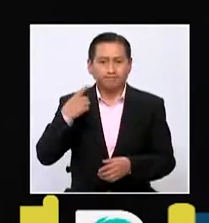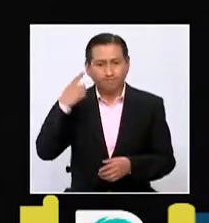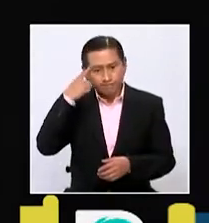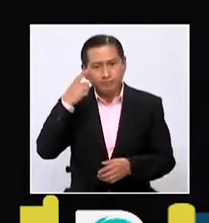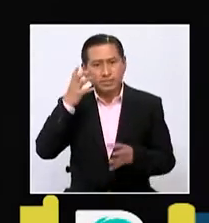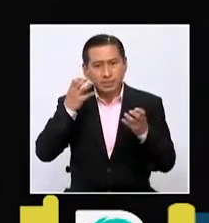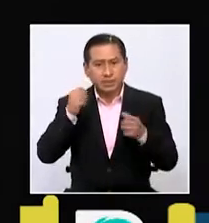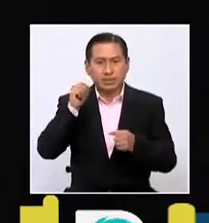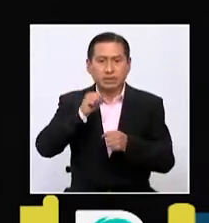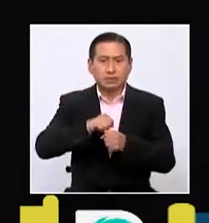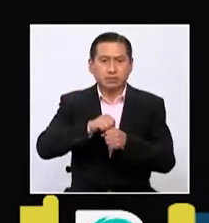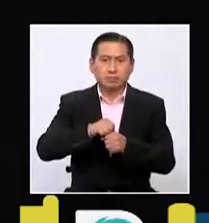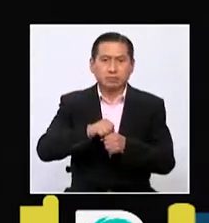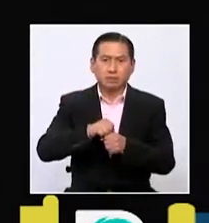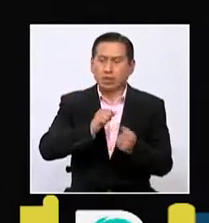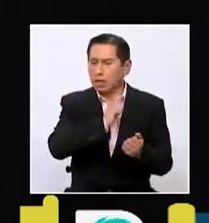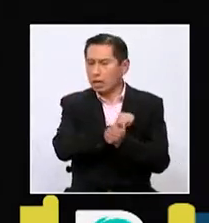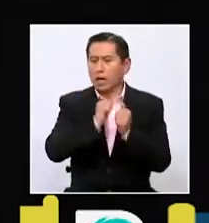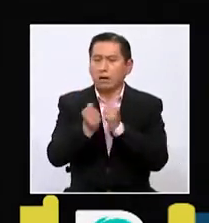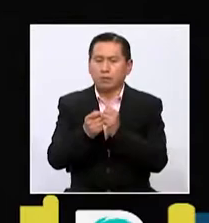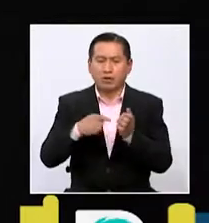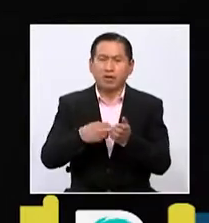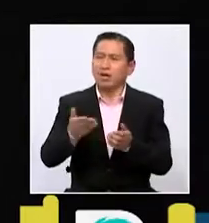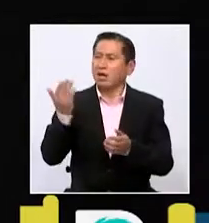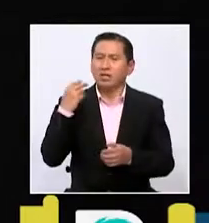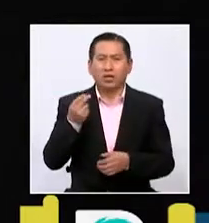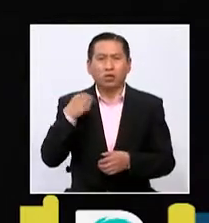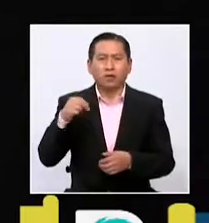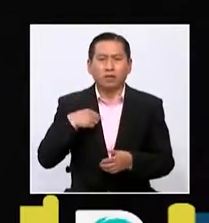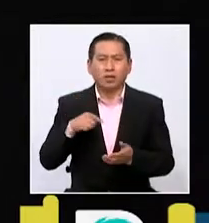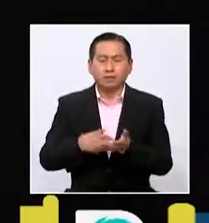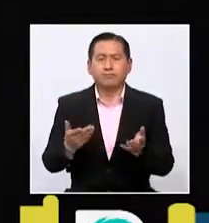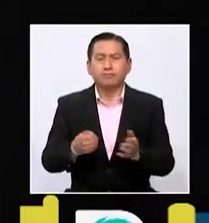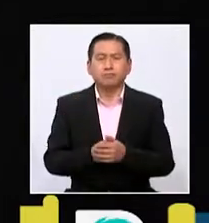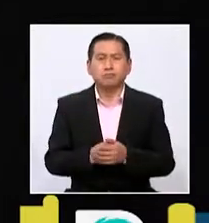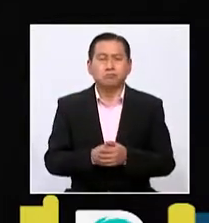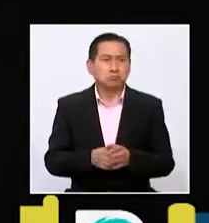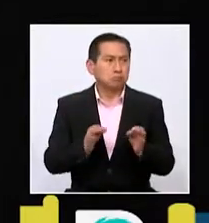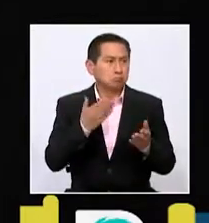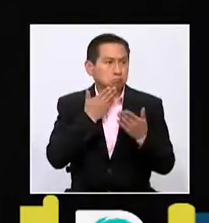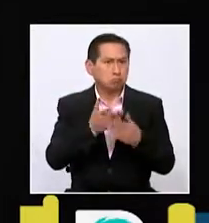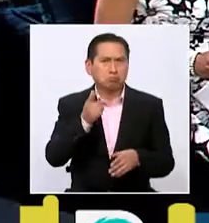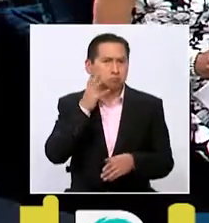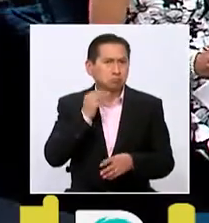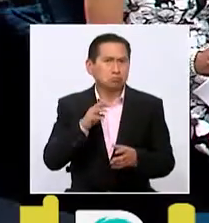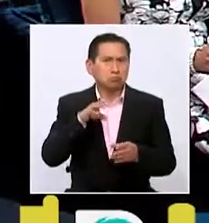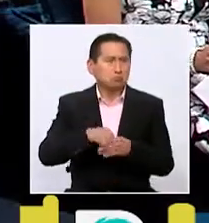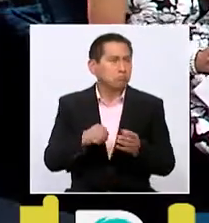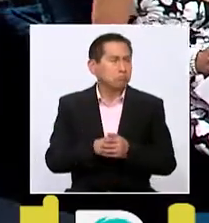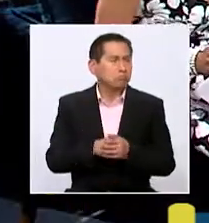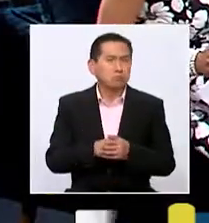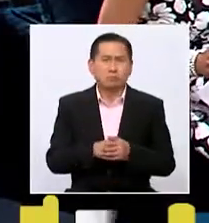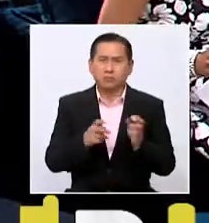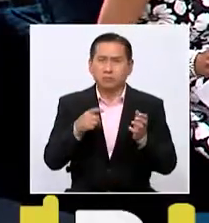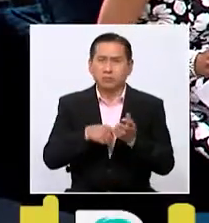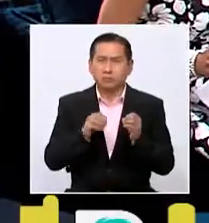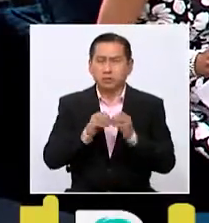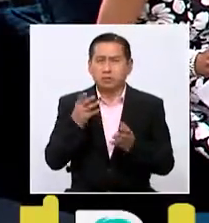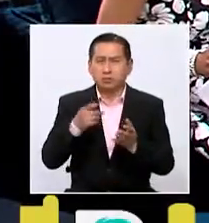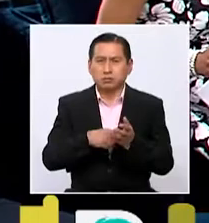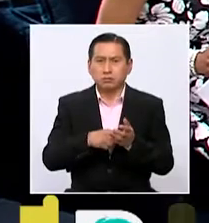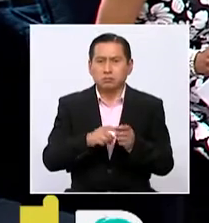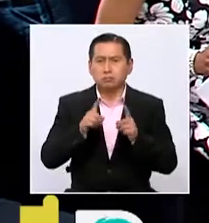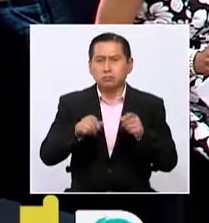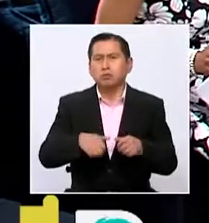trabajar orientado a hacer un gran cambio en lo que se venía haciendo desde hace muchas décadas. Qué bien, bueno, buenas experiencias de fondo. Por ahí vamos a ir con las